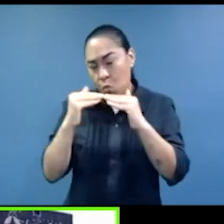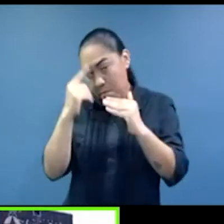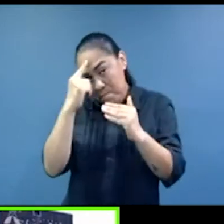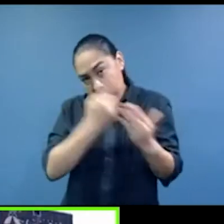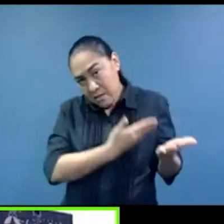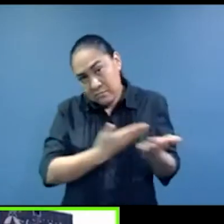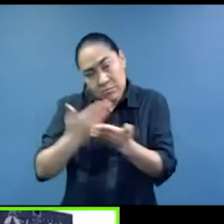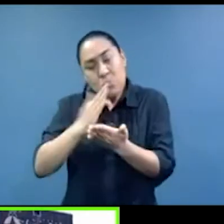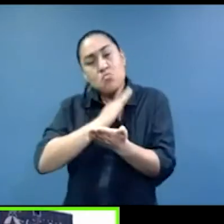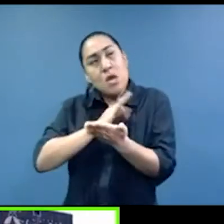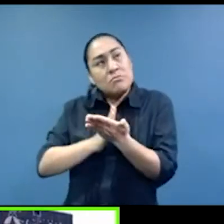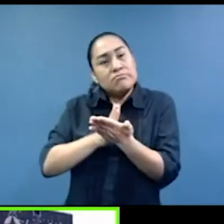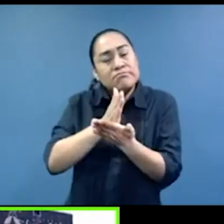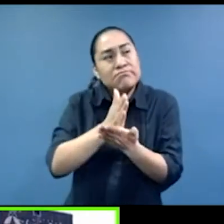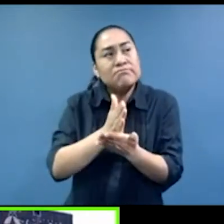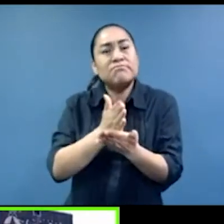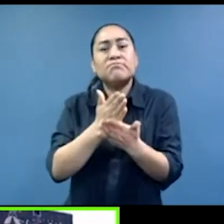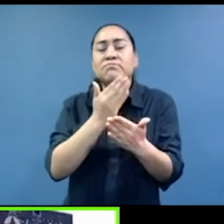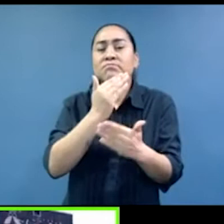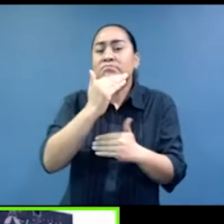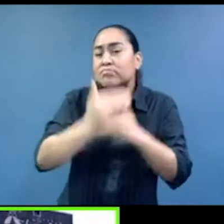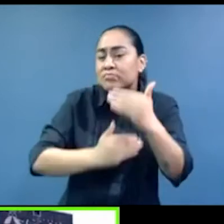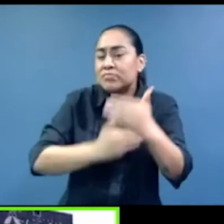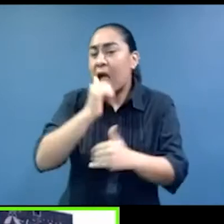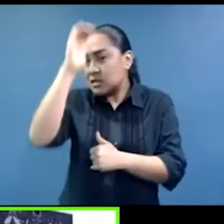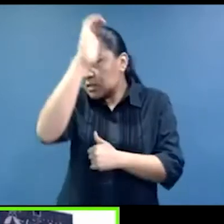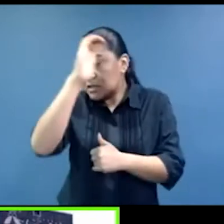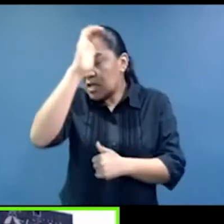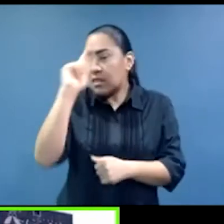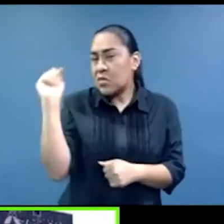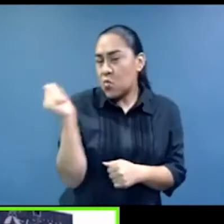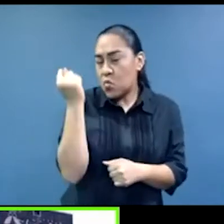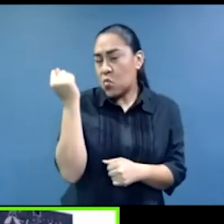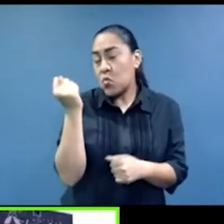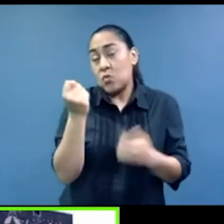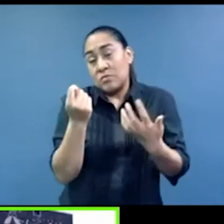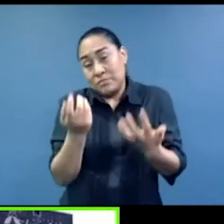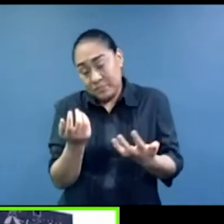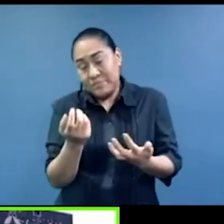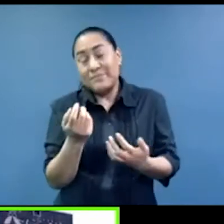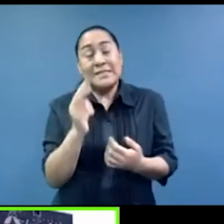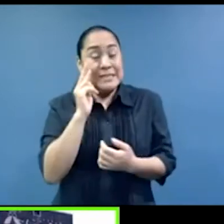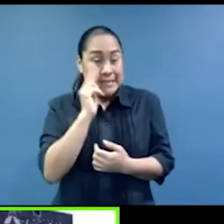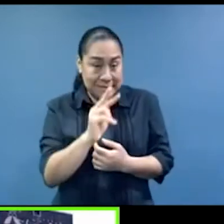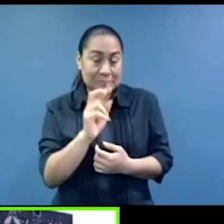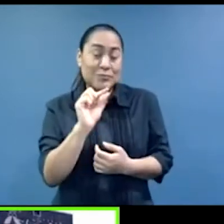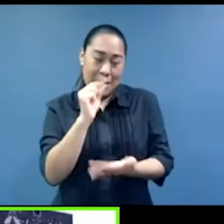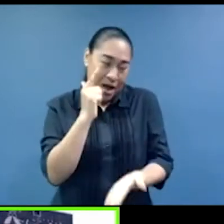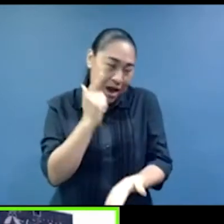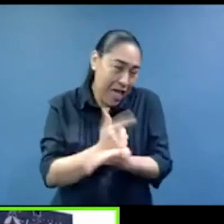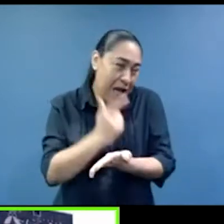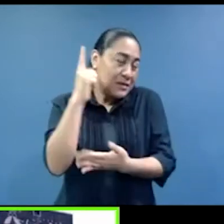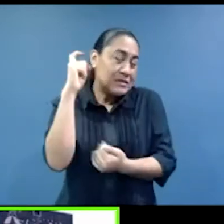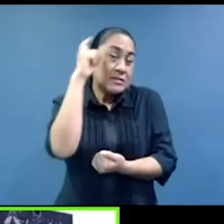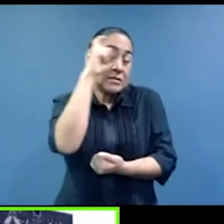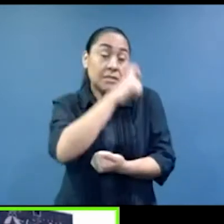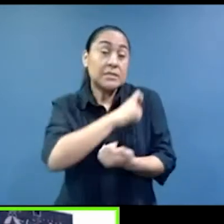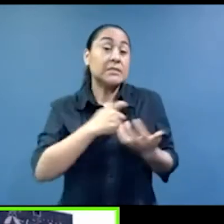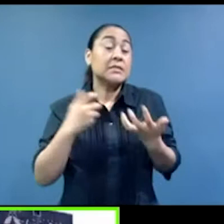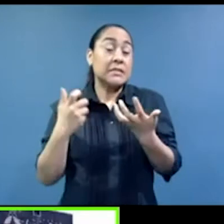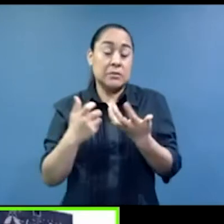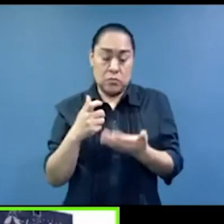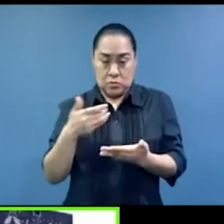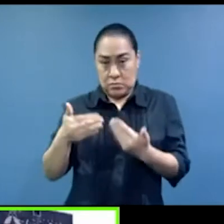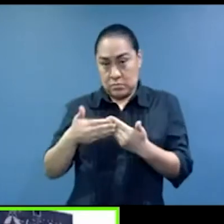la tecnología. Y es efectivamente, yo creo que muy grave el hecho de que en